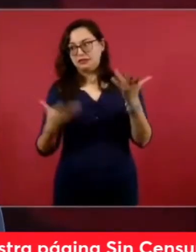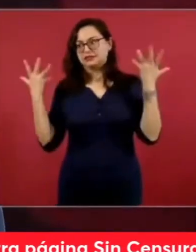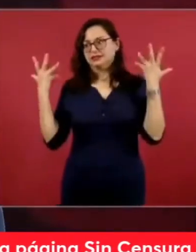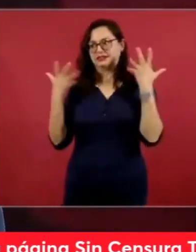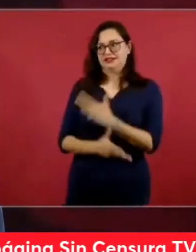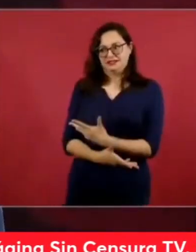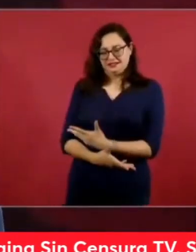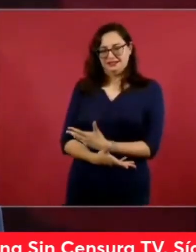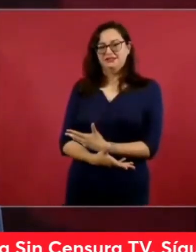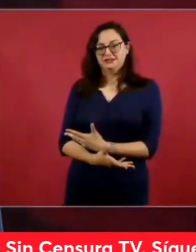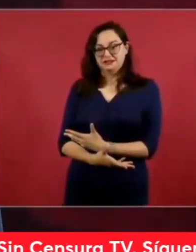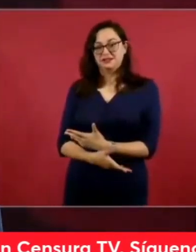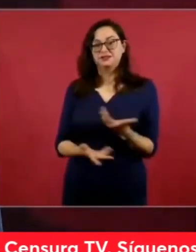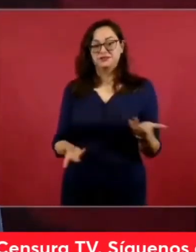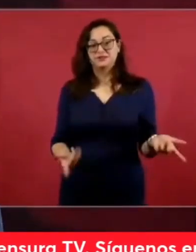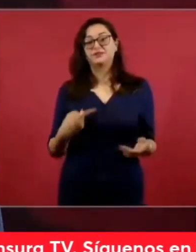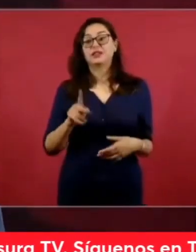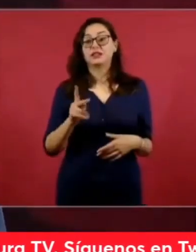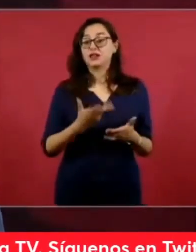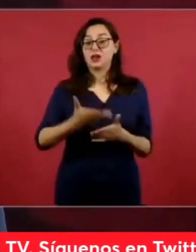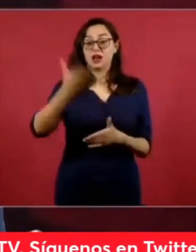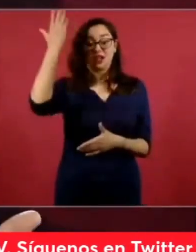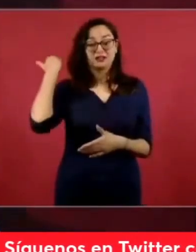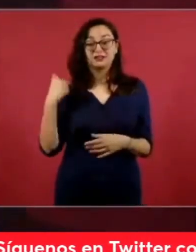Y esto